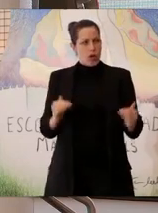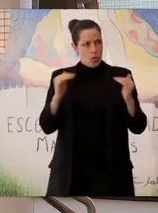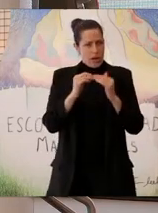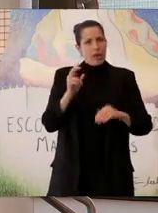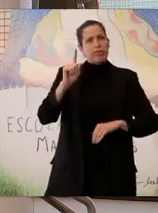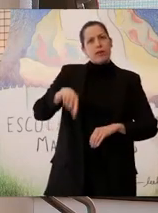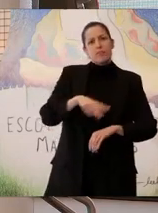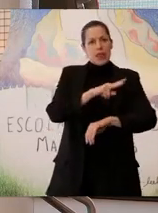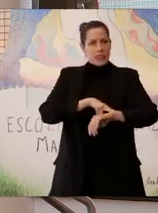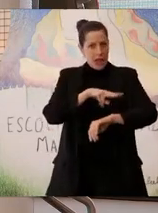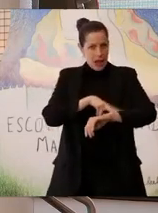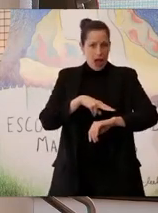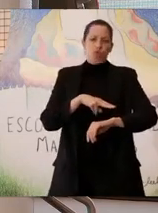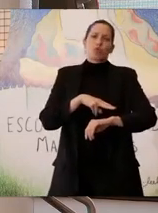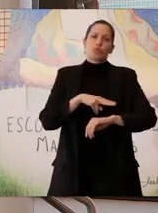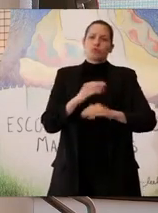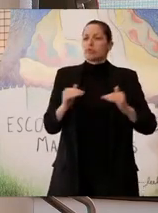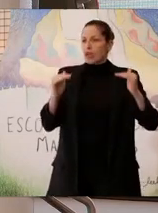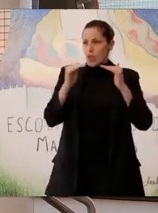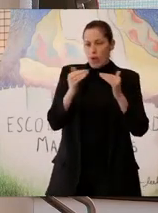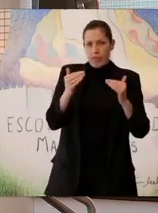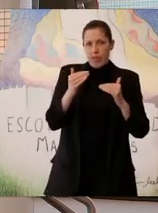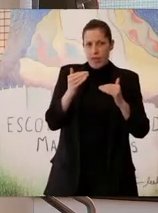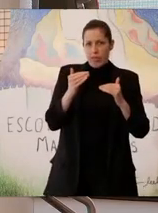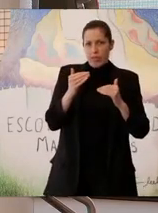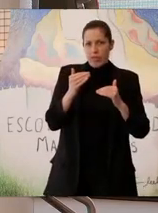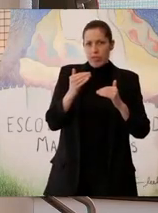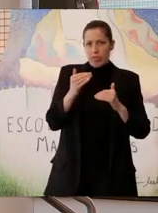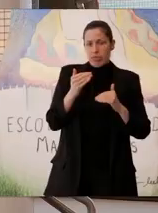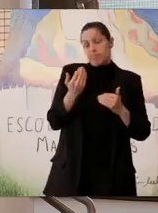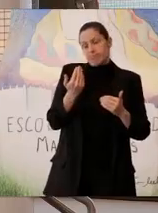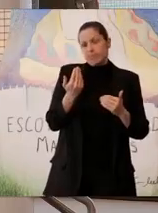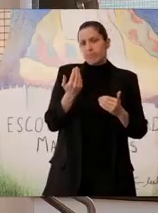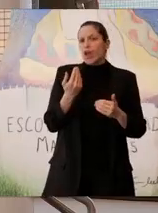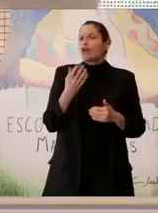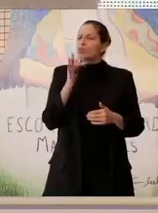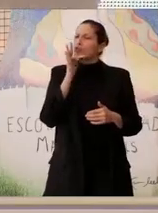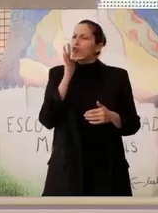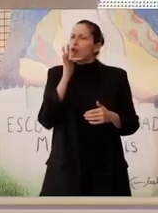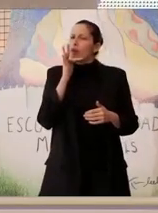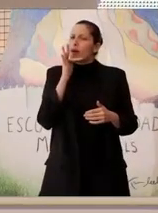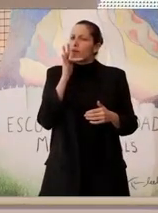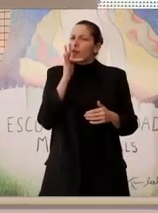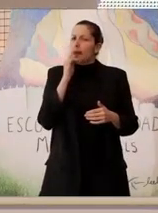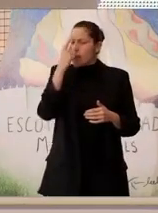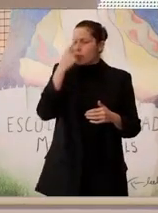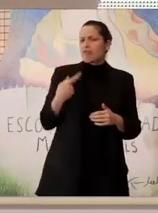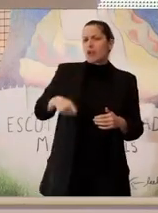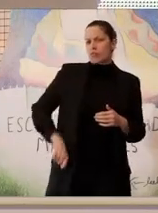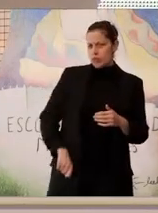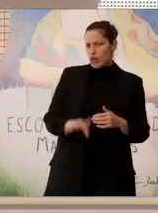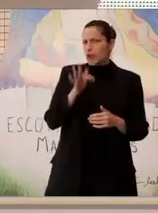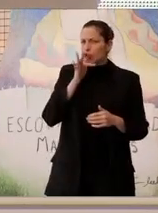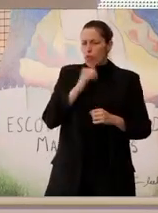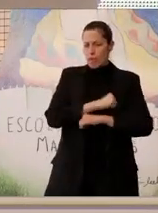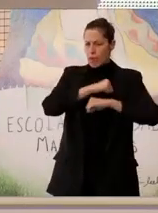de igualdad, figura que todavía no está regulada normativamente con funciones concretas, un poco todo en esas reuniones, pero hay pasos